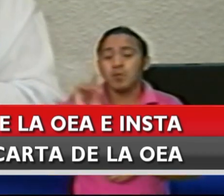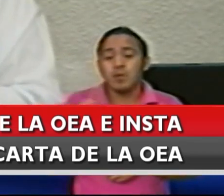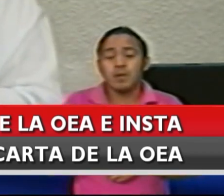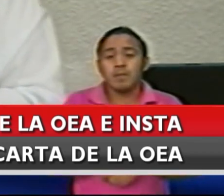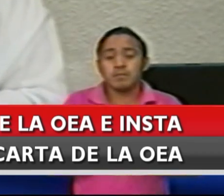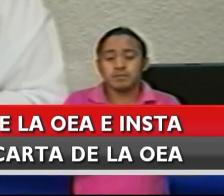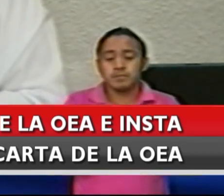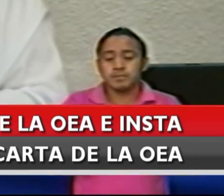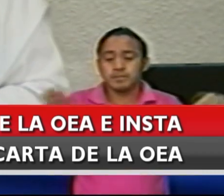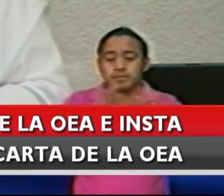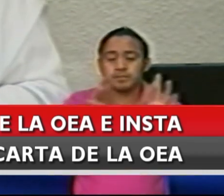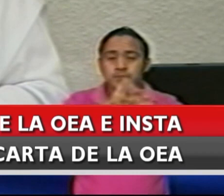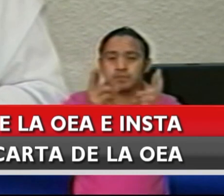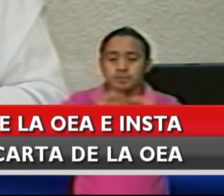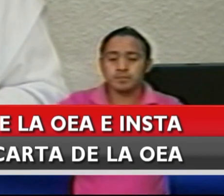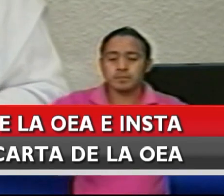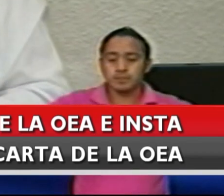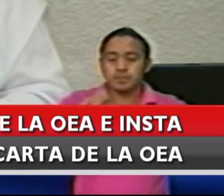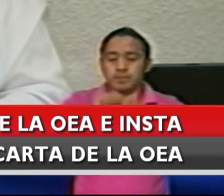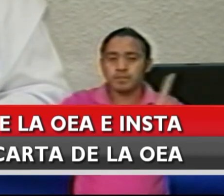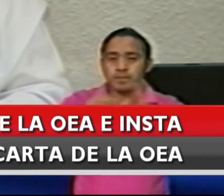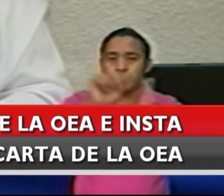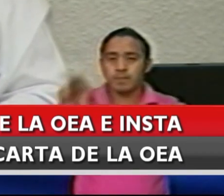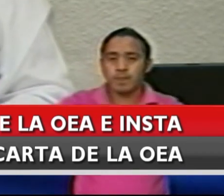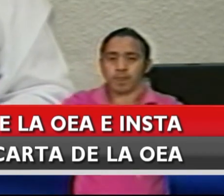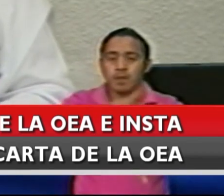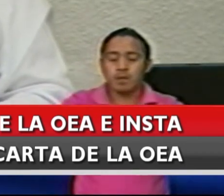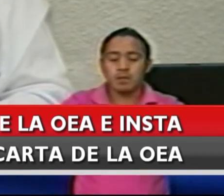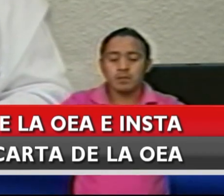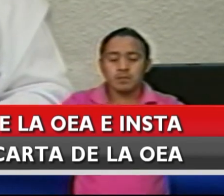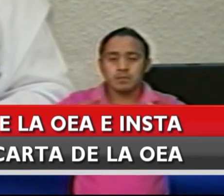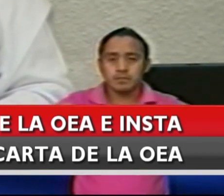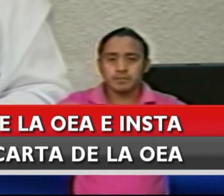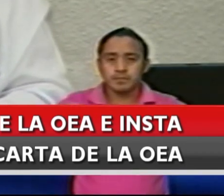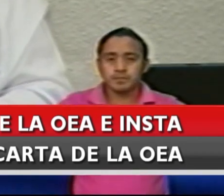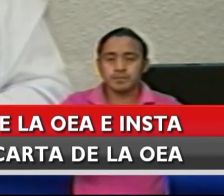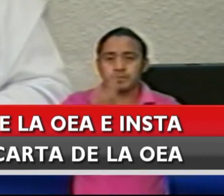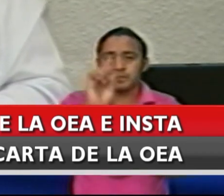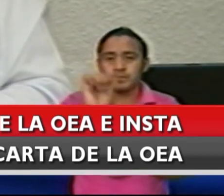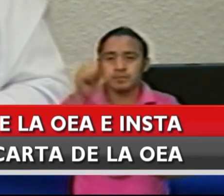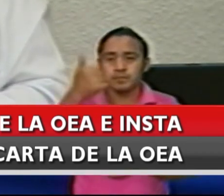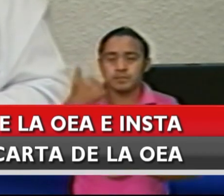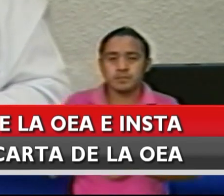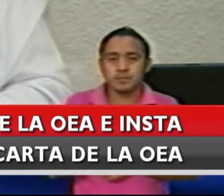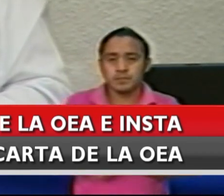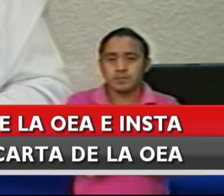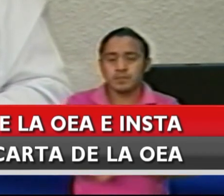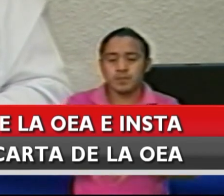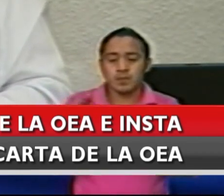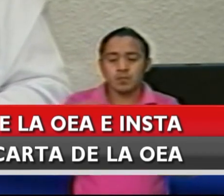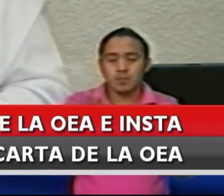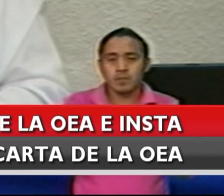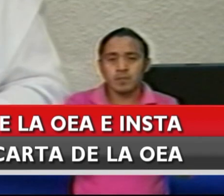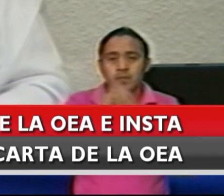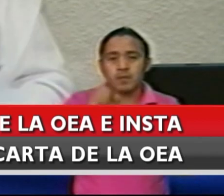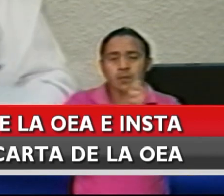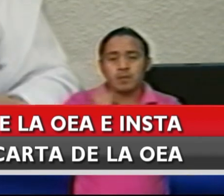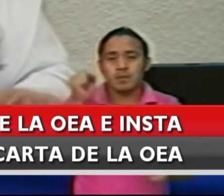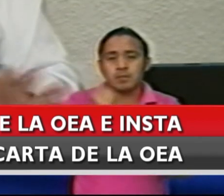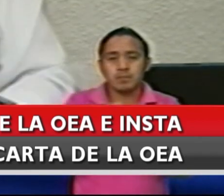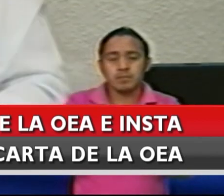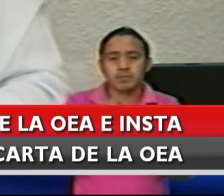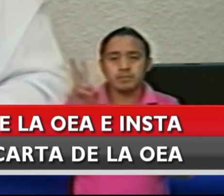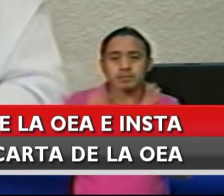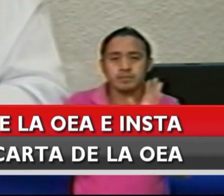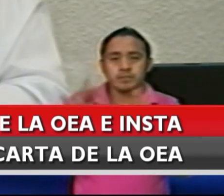el Salón de Sesiones de la Asamblea Nacional en la ciudad de Managua a los 16 días del mes de noviembre del año